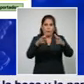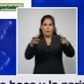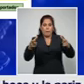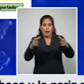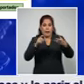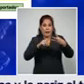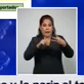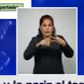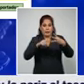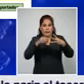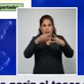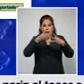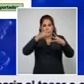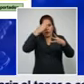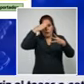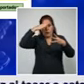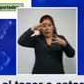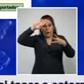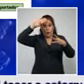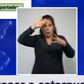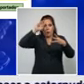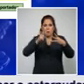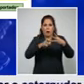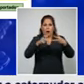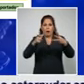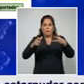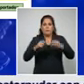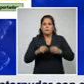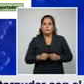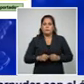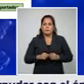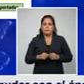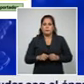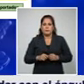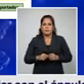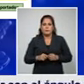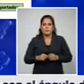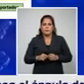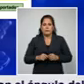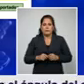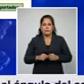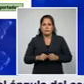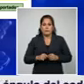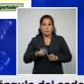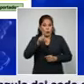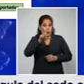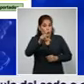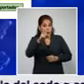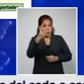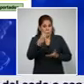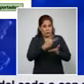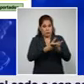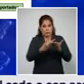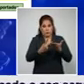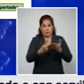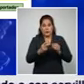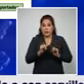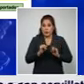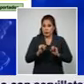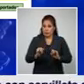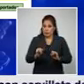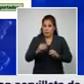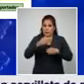alta, tasa de incidencia de casos confirmados por 100.000 habitantes en los últimos 15 días. Santiago